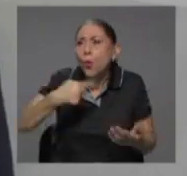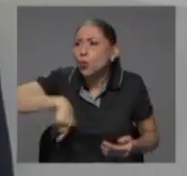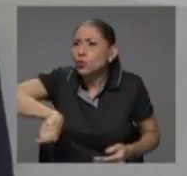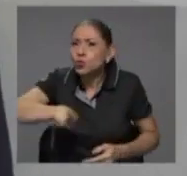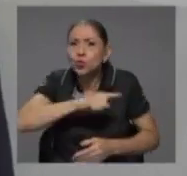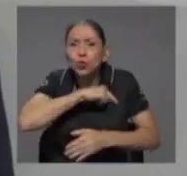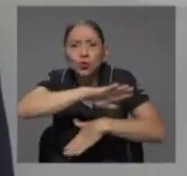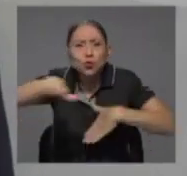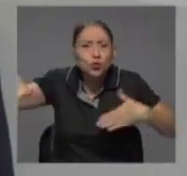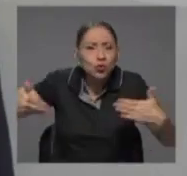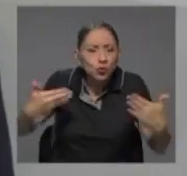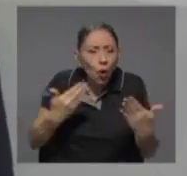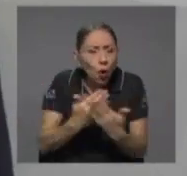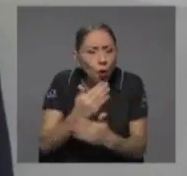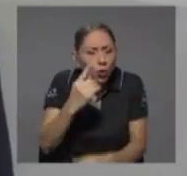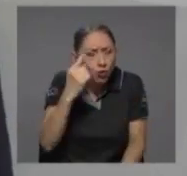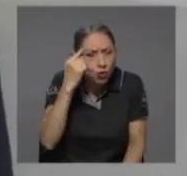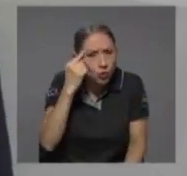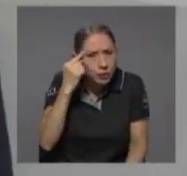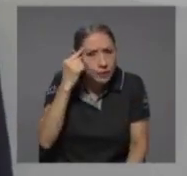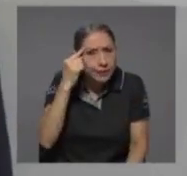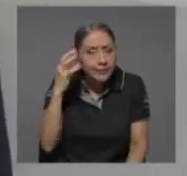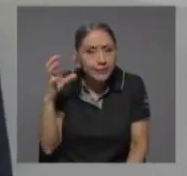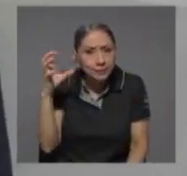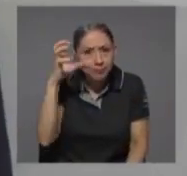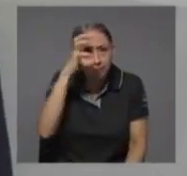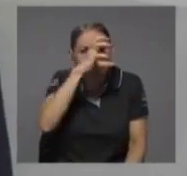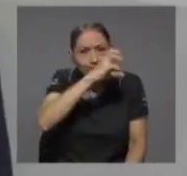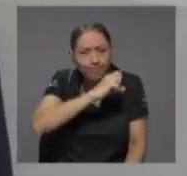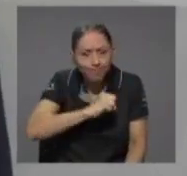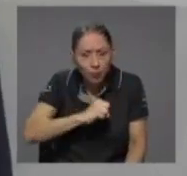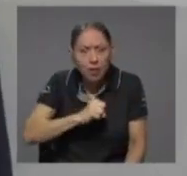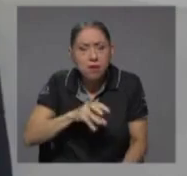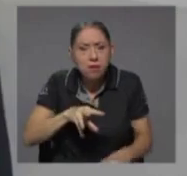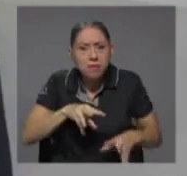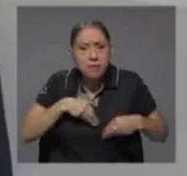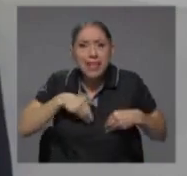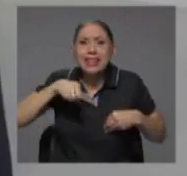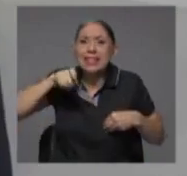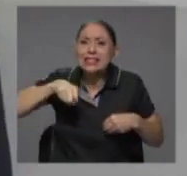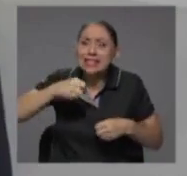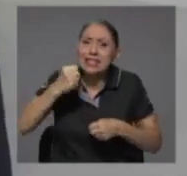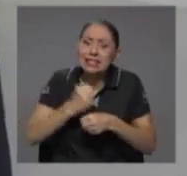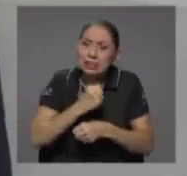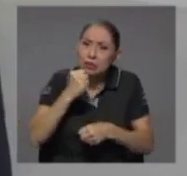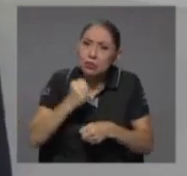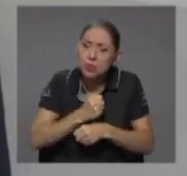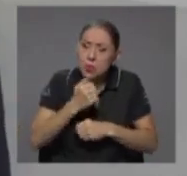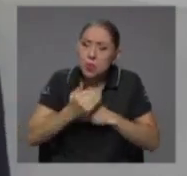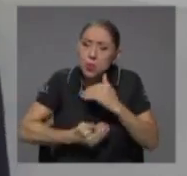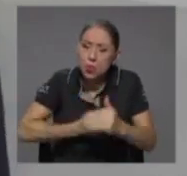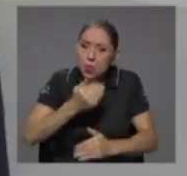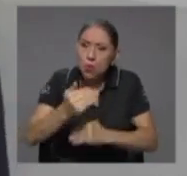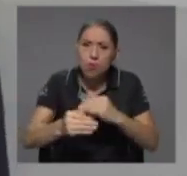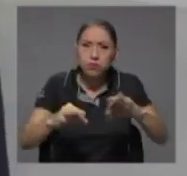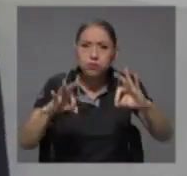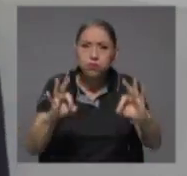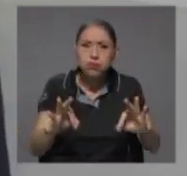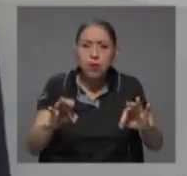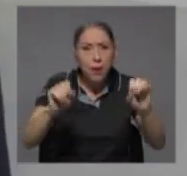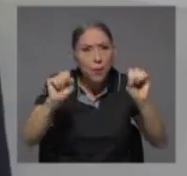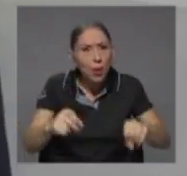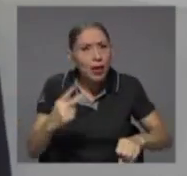todos, ¿verdad?, de la necesidad de operar de forma más eficiente, poder ver que podemos hacer las